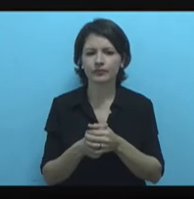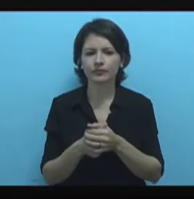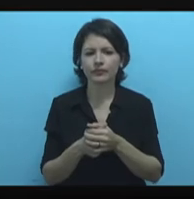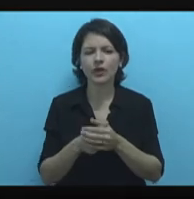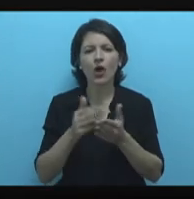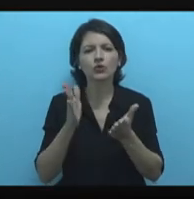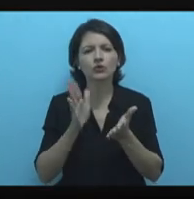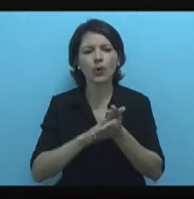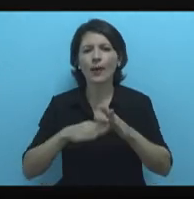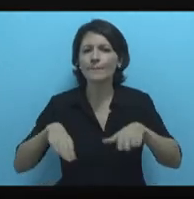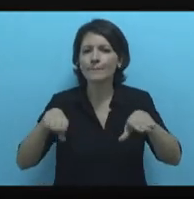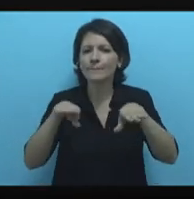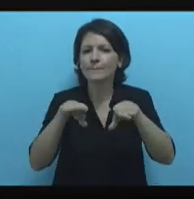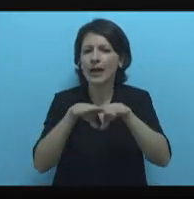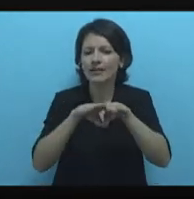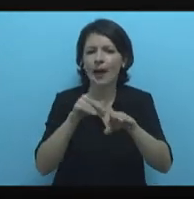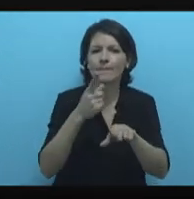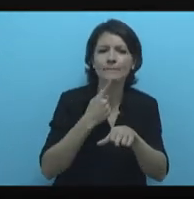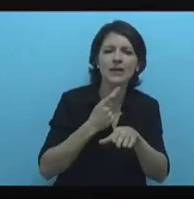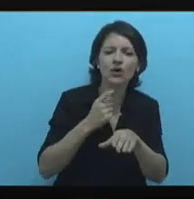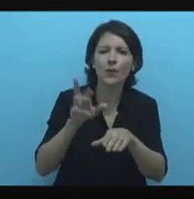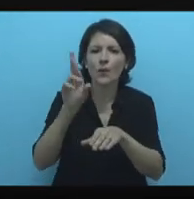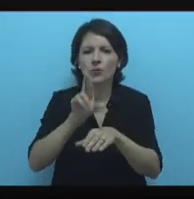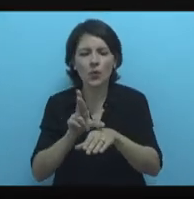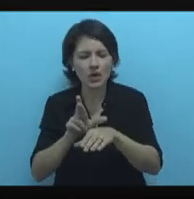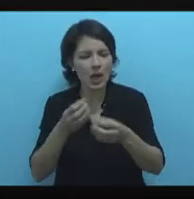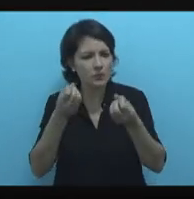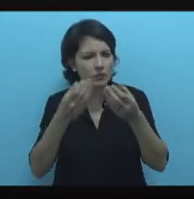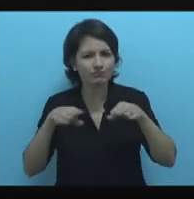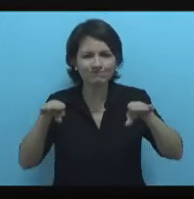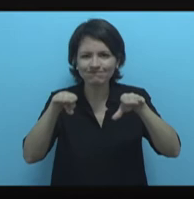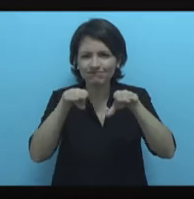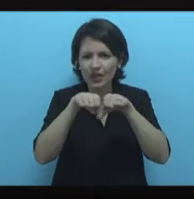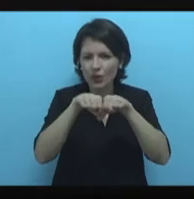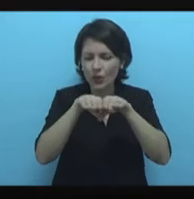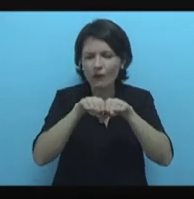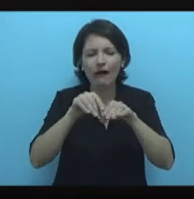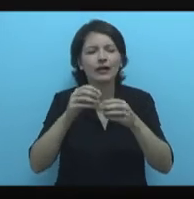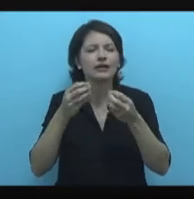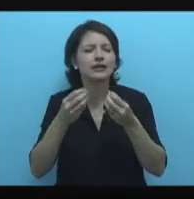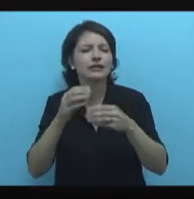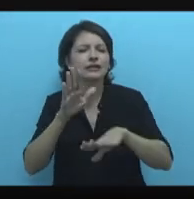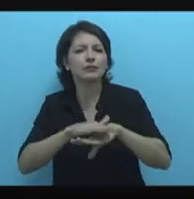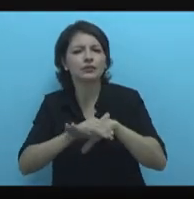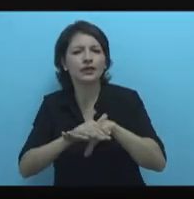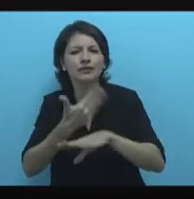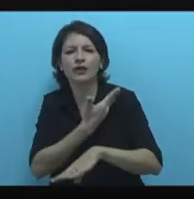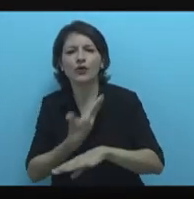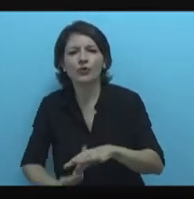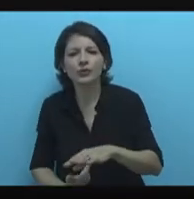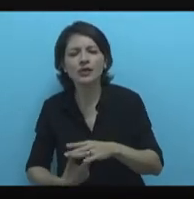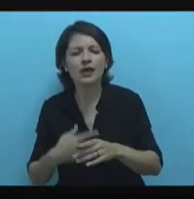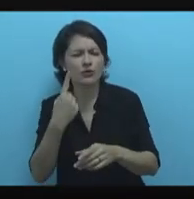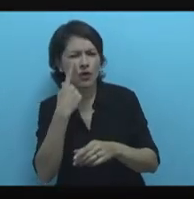de género la paridad de género es una responsabilidad de los estados es una responsabilidad